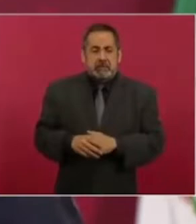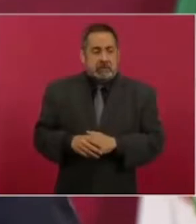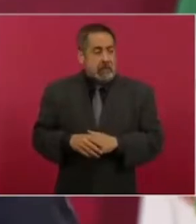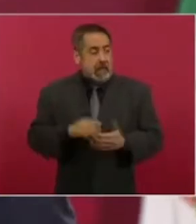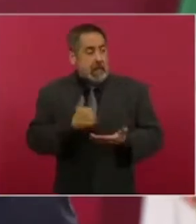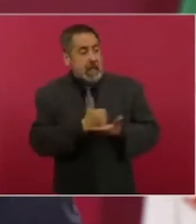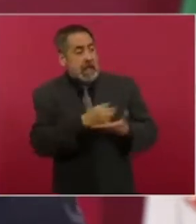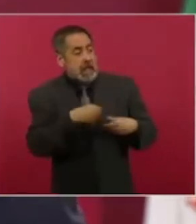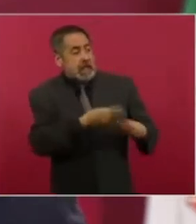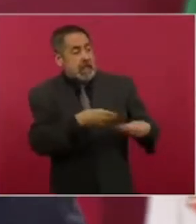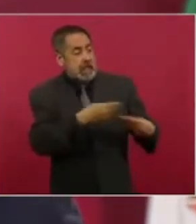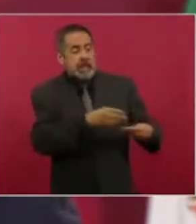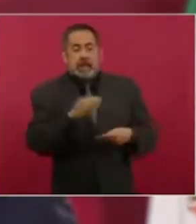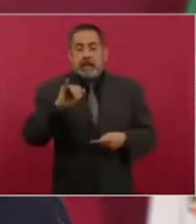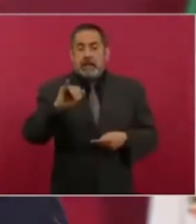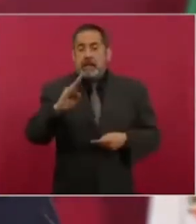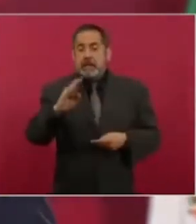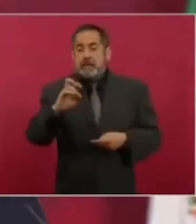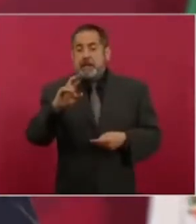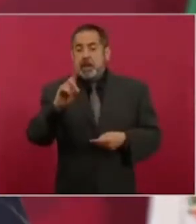Ayuda a Iberdrola,